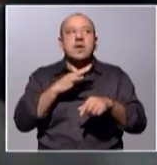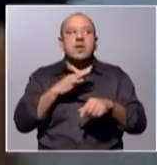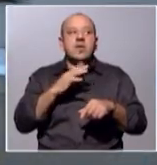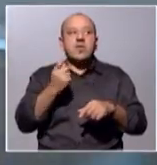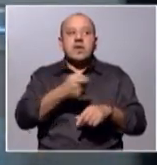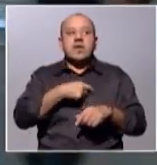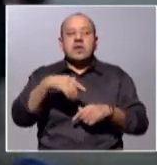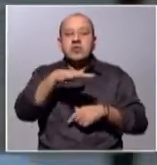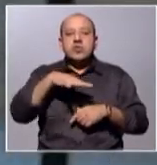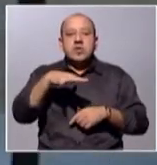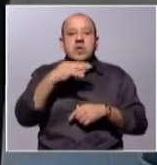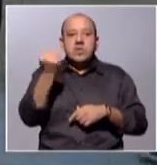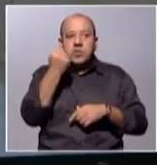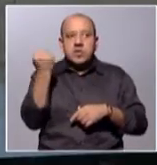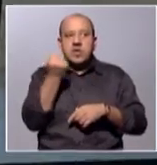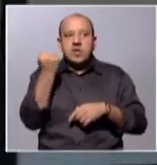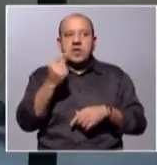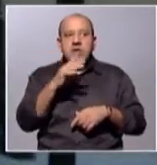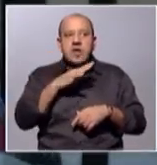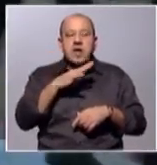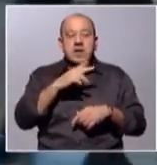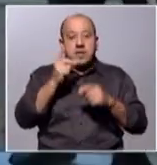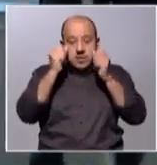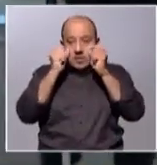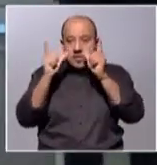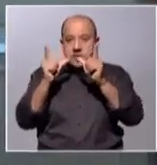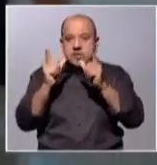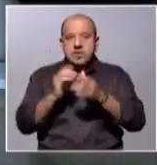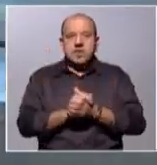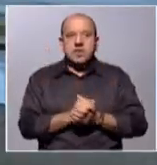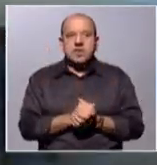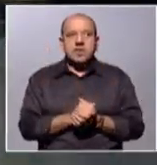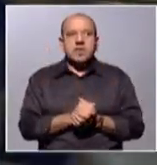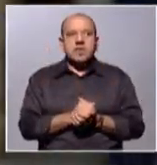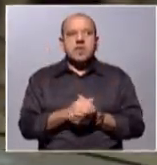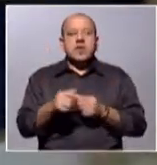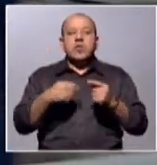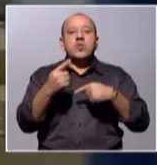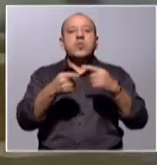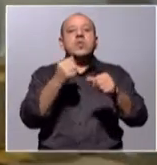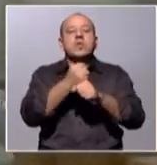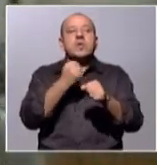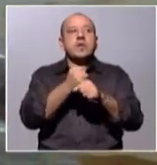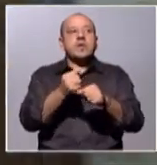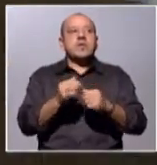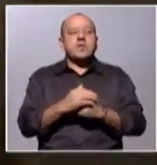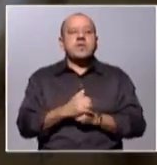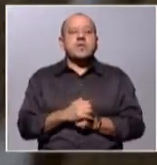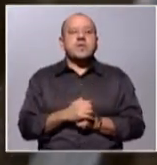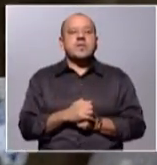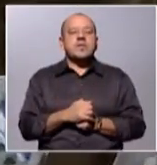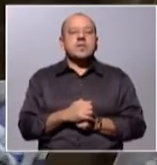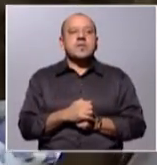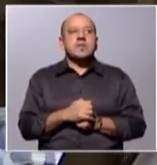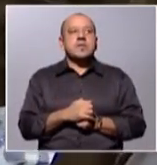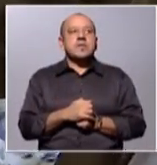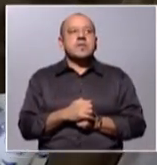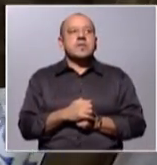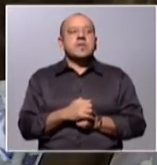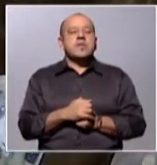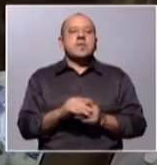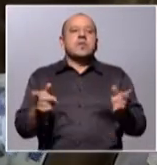la sociedad que es importante y que hay que atenderlos desde todo punto de vista fernando te dejamos seguir laborando gracias por esto muchas gracias y ojalá que